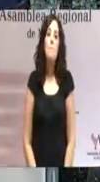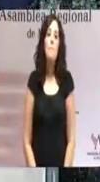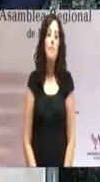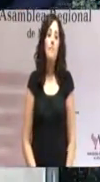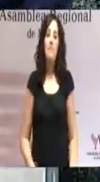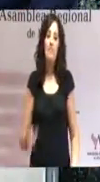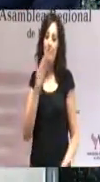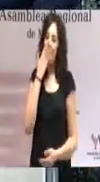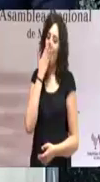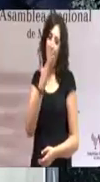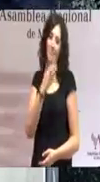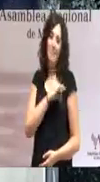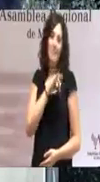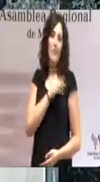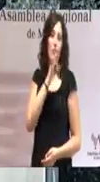Sinceramente, señor Tobar,